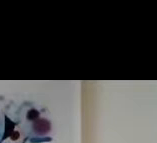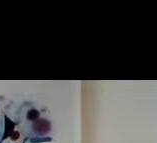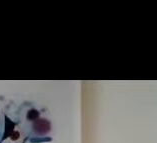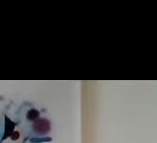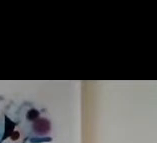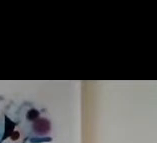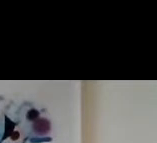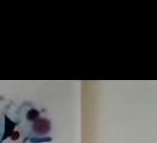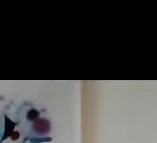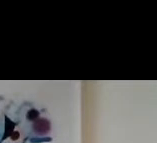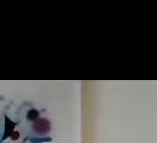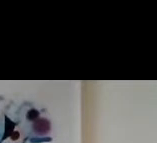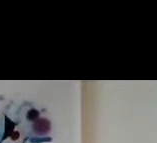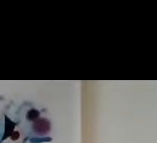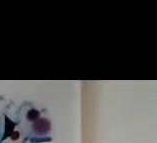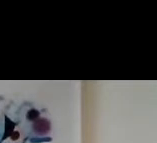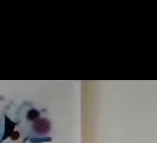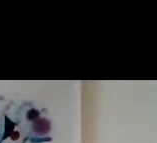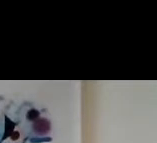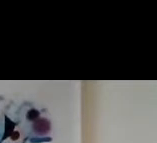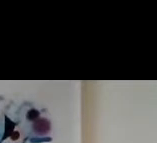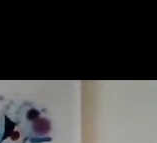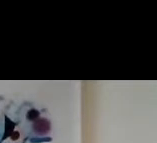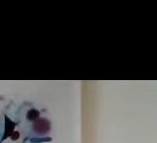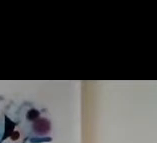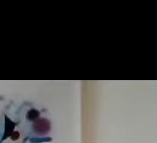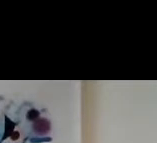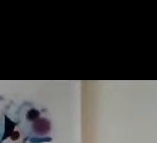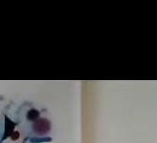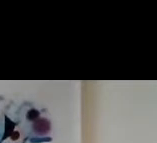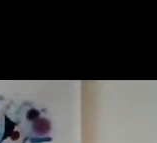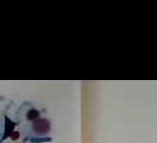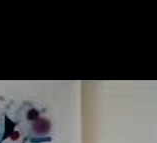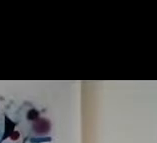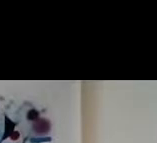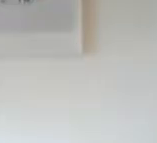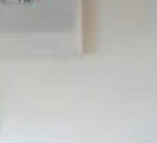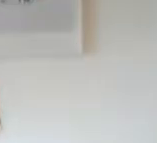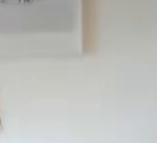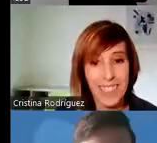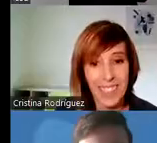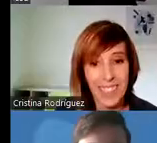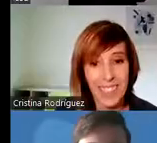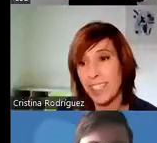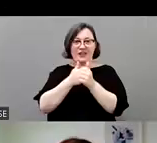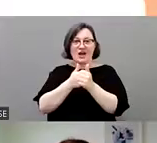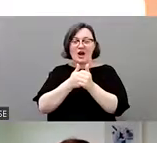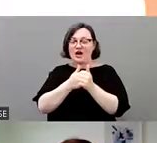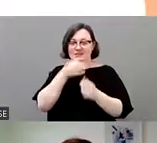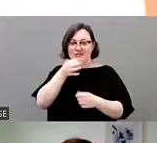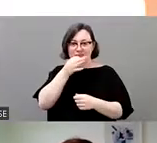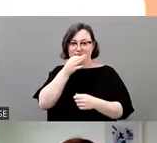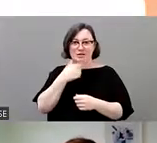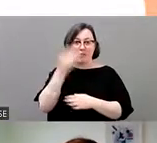pongamos... Si quieres poner alguna como estaba, me había aprendido un poco porque sí. Pues entonces no quería seguir porque si seguía